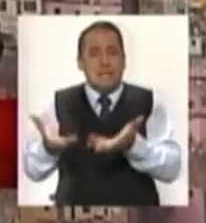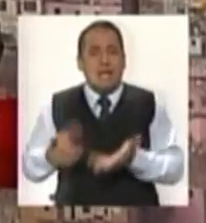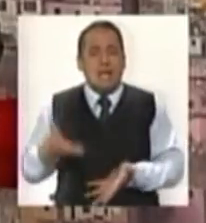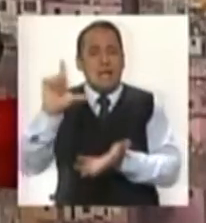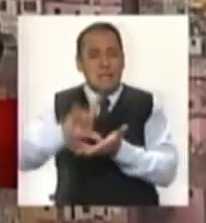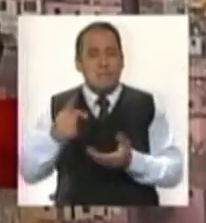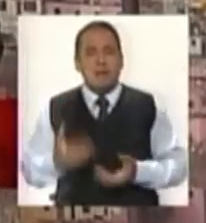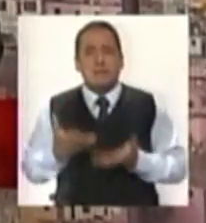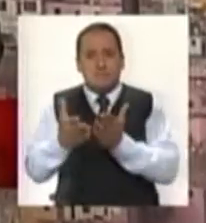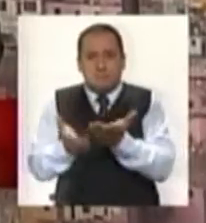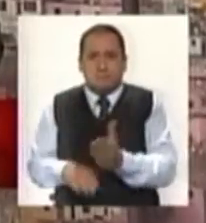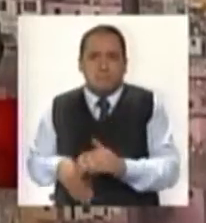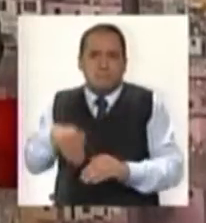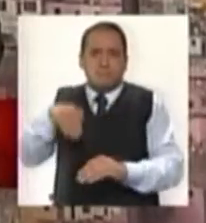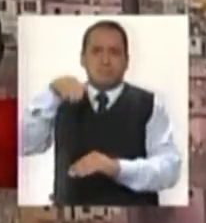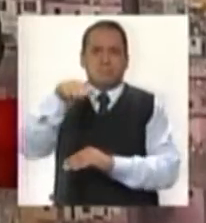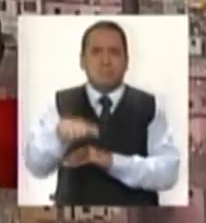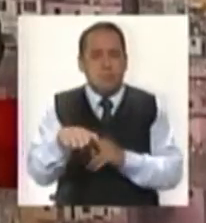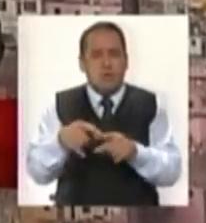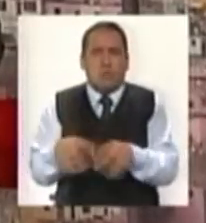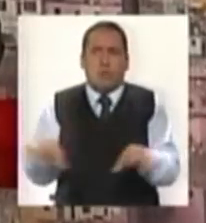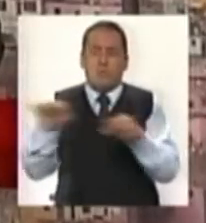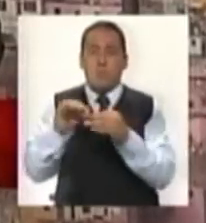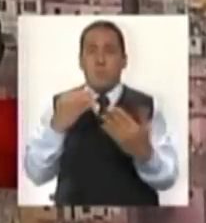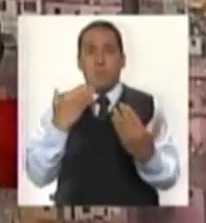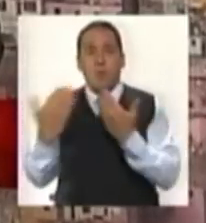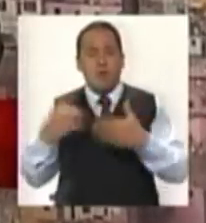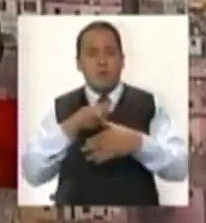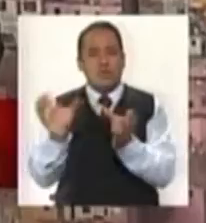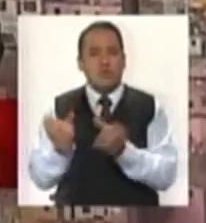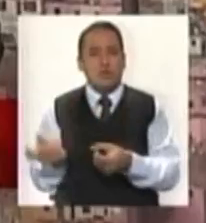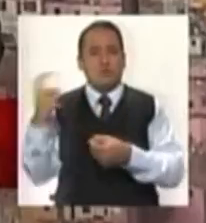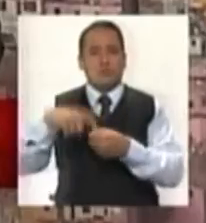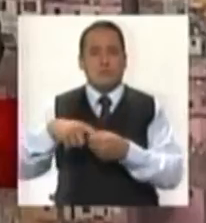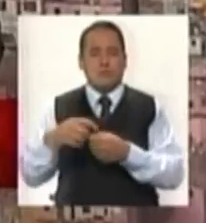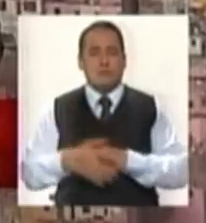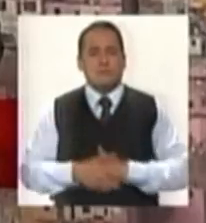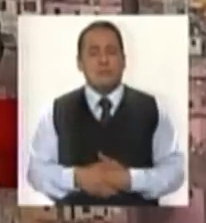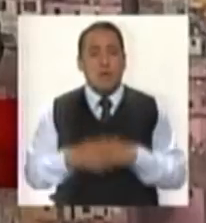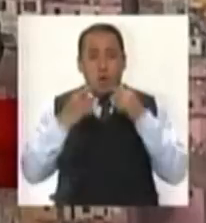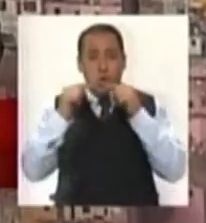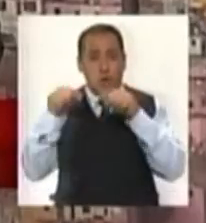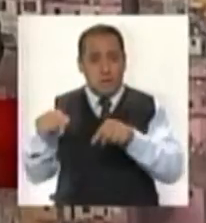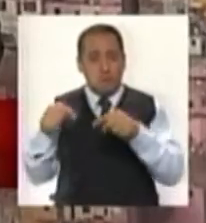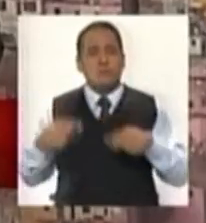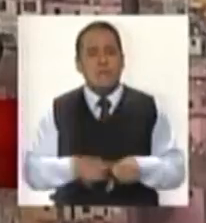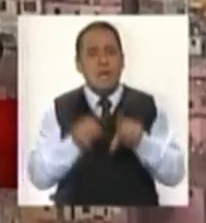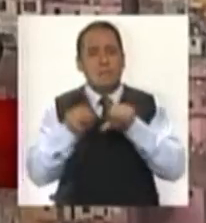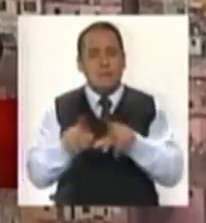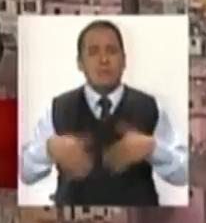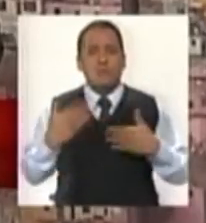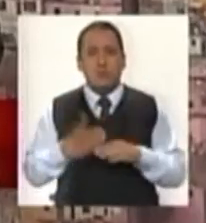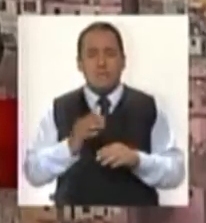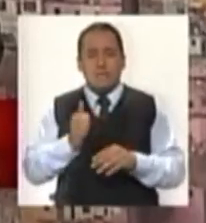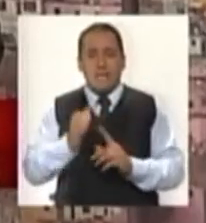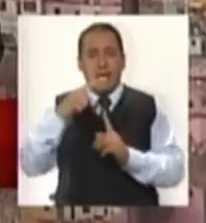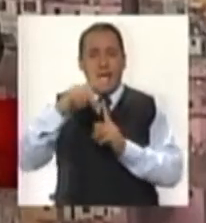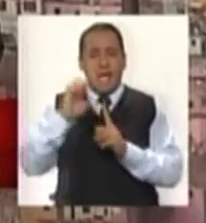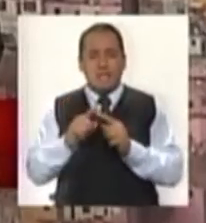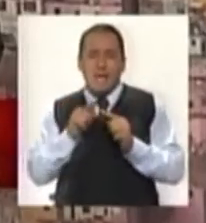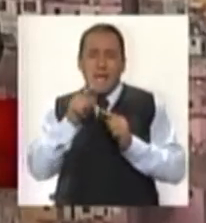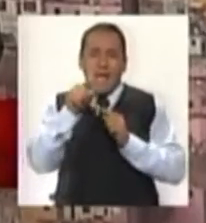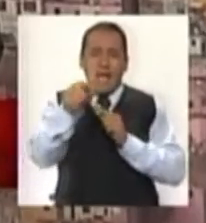dar un salto hacia una ciudad más moderna e inclusiva. Con esto podremos ir de ATE al Callao